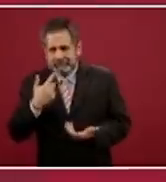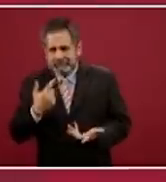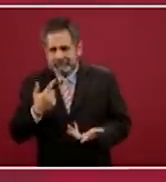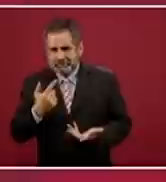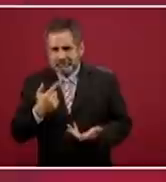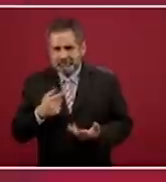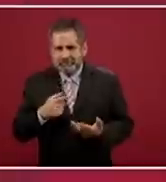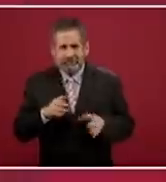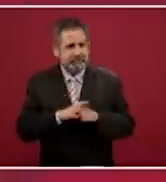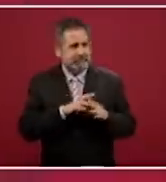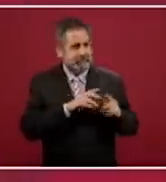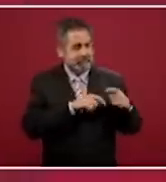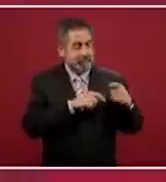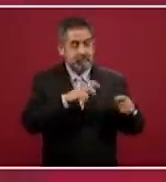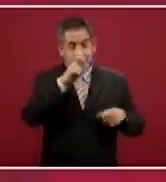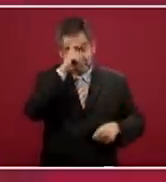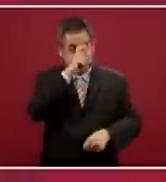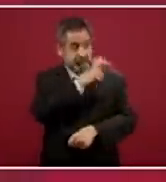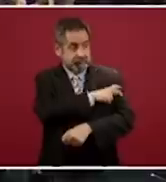otro faraón